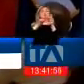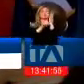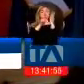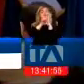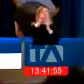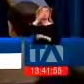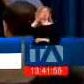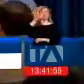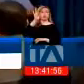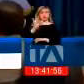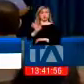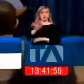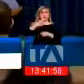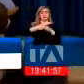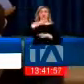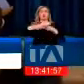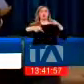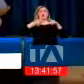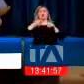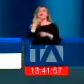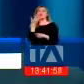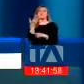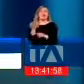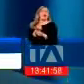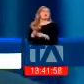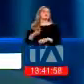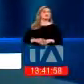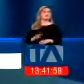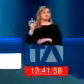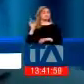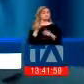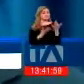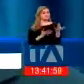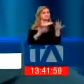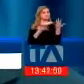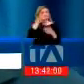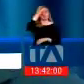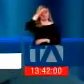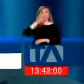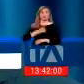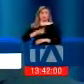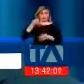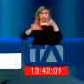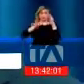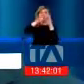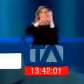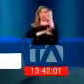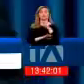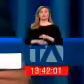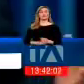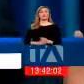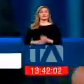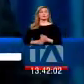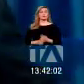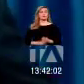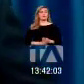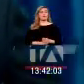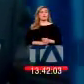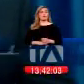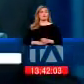que especifica cuándo y cómo hacerlo, espera un pronunciamiento de la Corte Constitucional. Yo